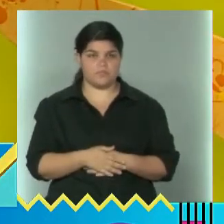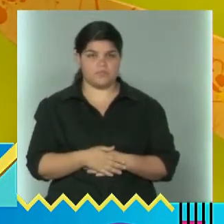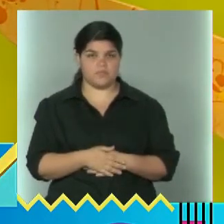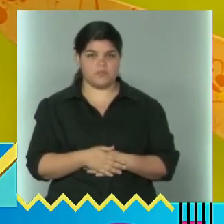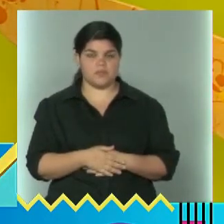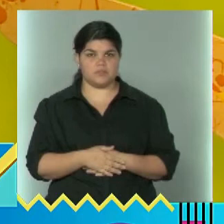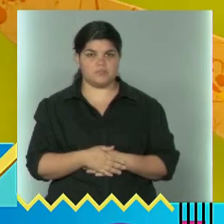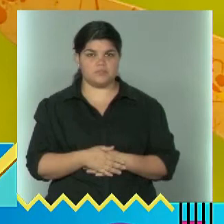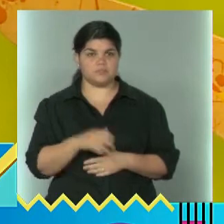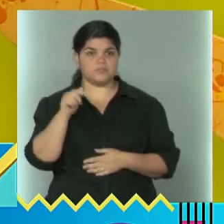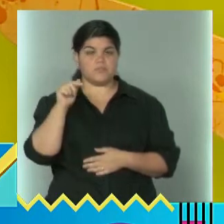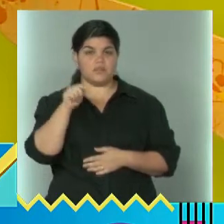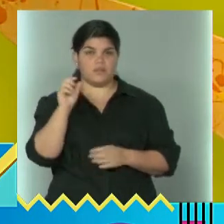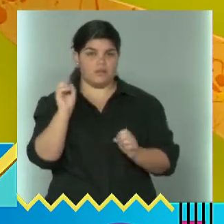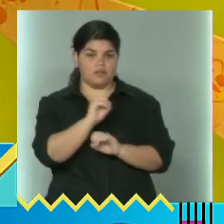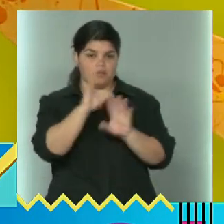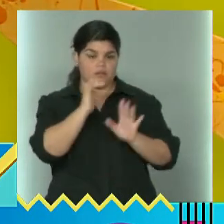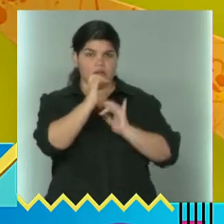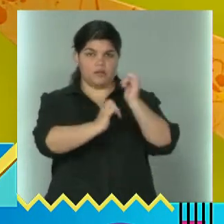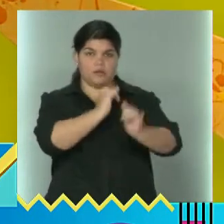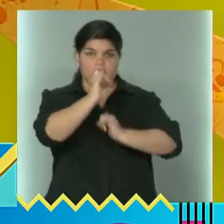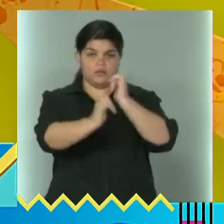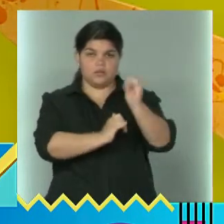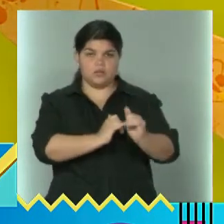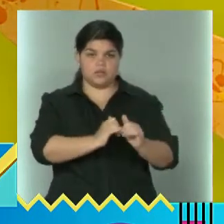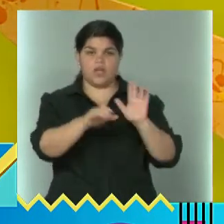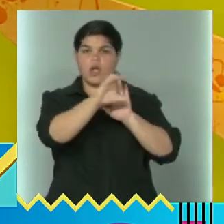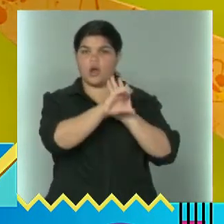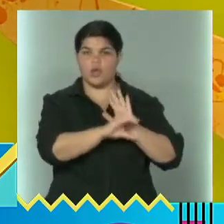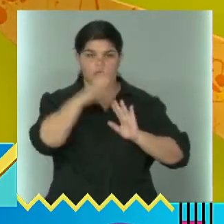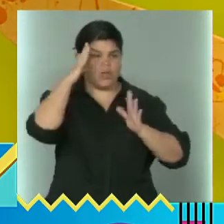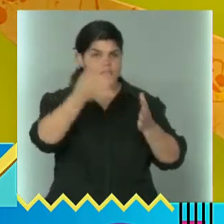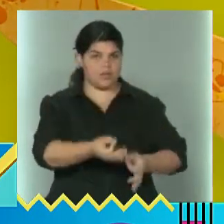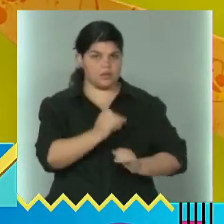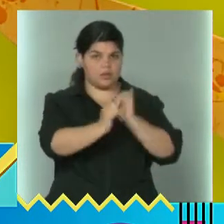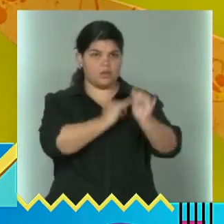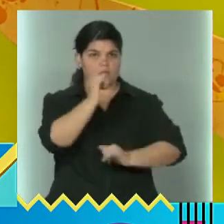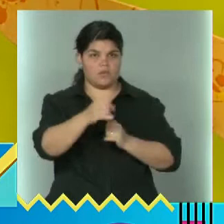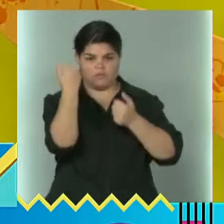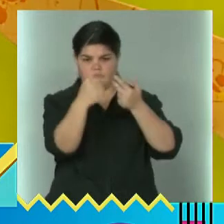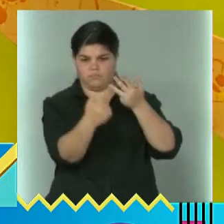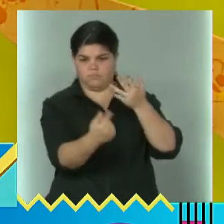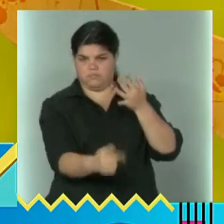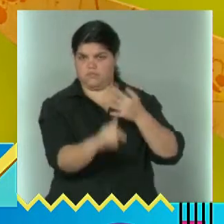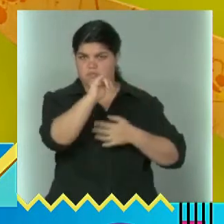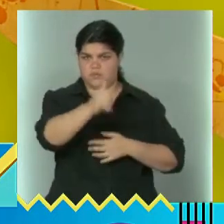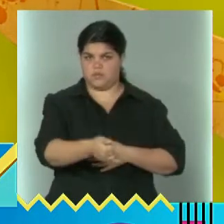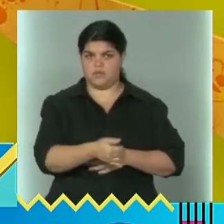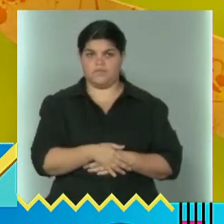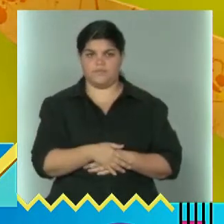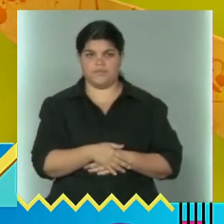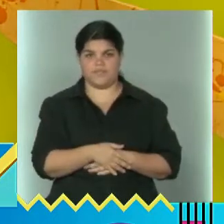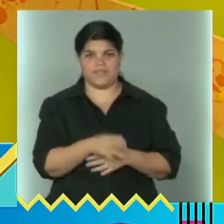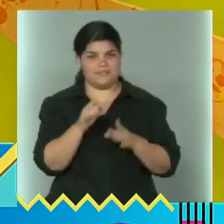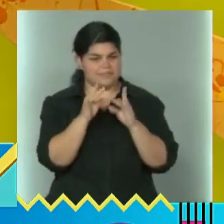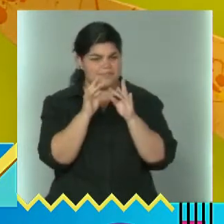ICF establece claramente cuáles son aquellas cosas con las cuales no podemos trabajar. Hay muchas, y te digo que son muchas, que es muy